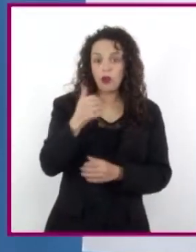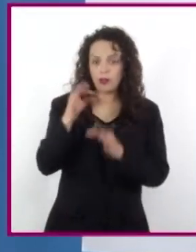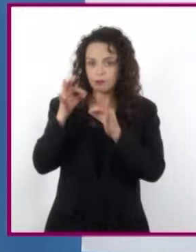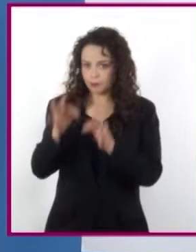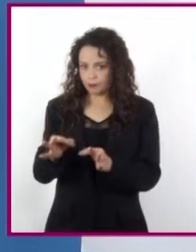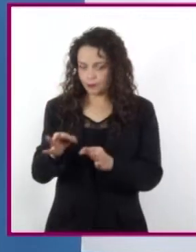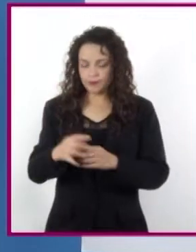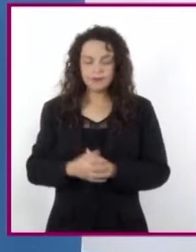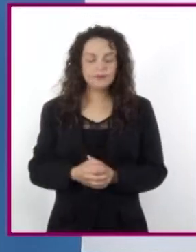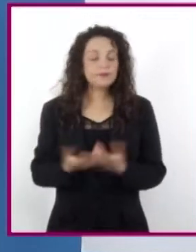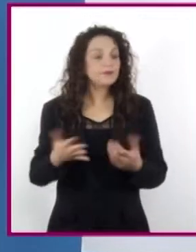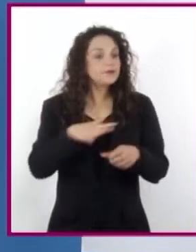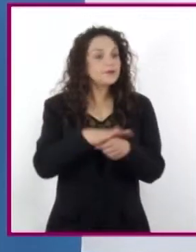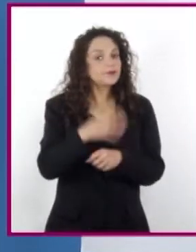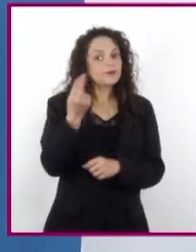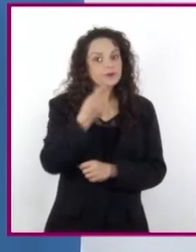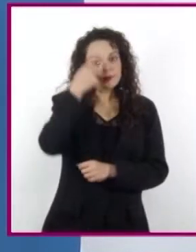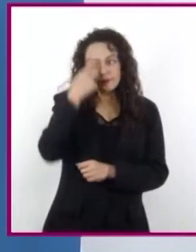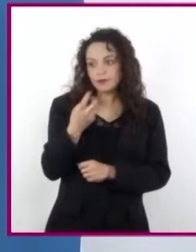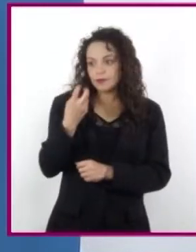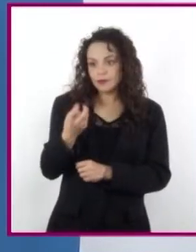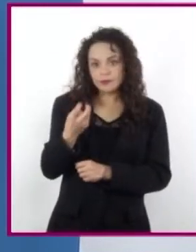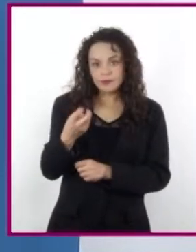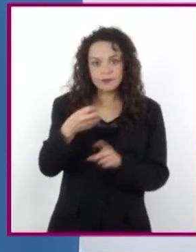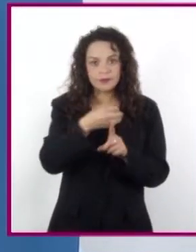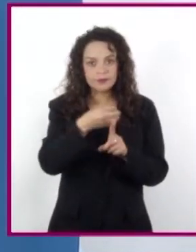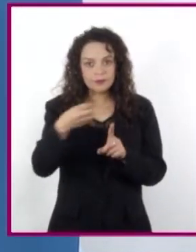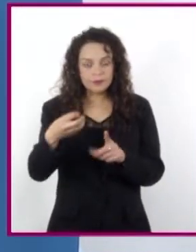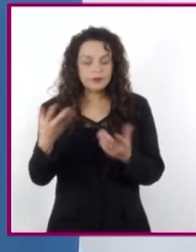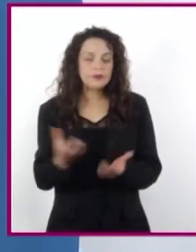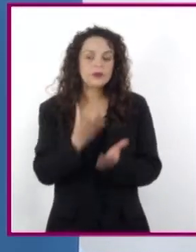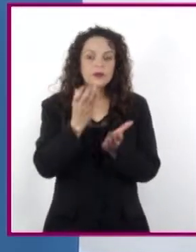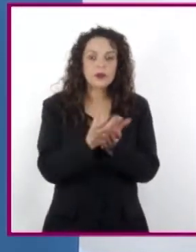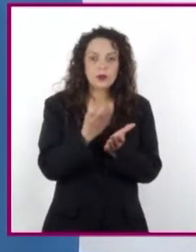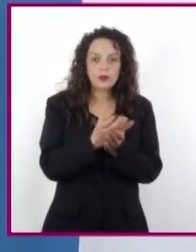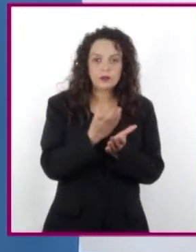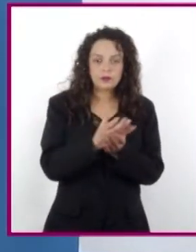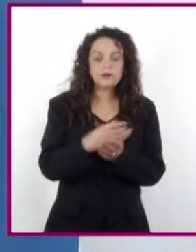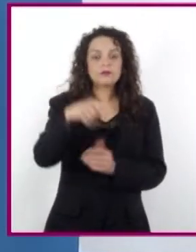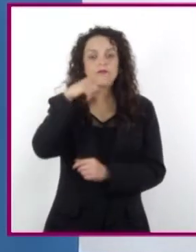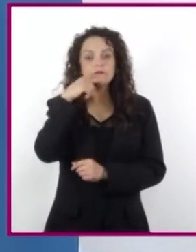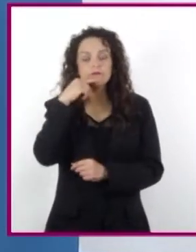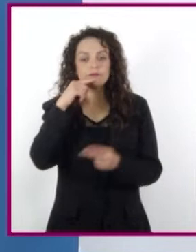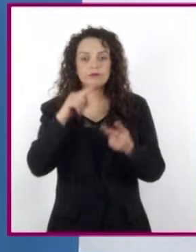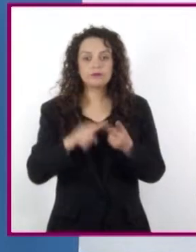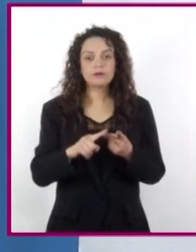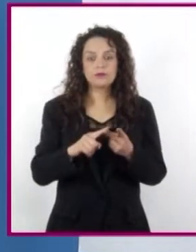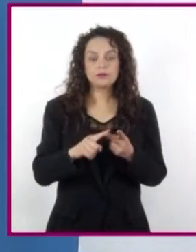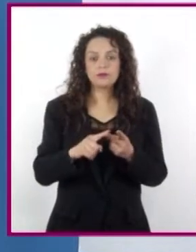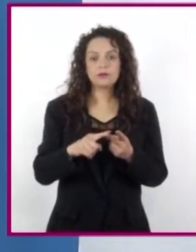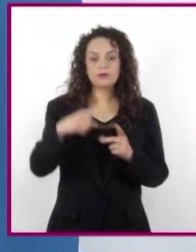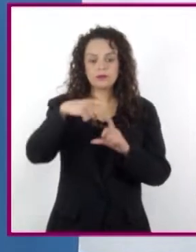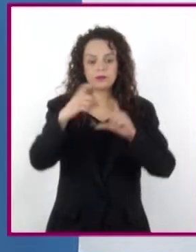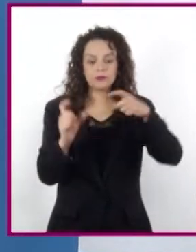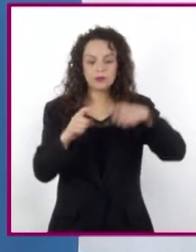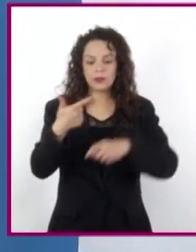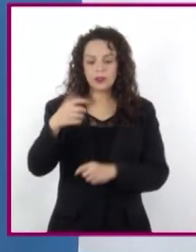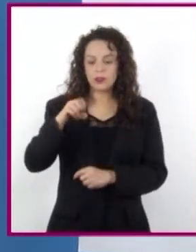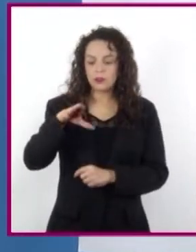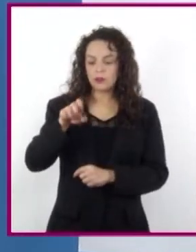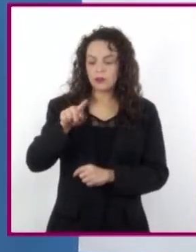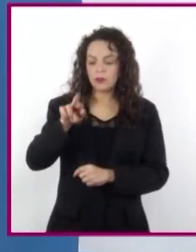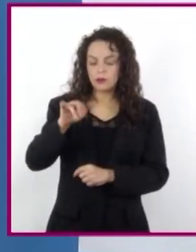Lo que vamos a necesitar para esta sesión será cuaderno, lápiz, juego de geometría y su libro de